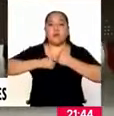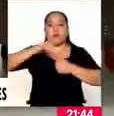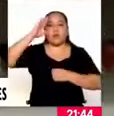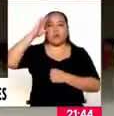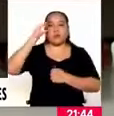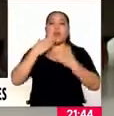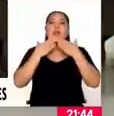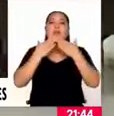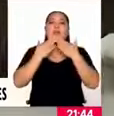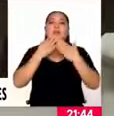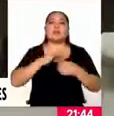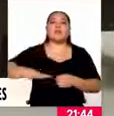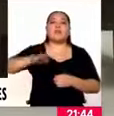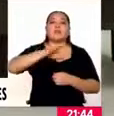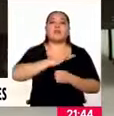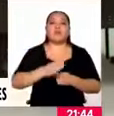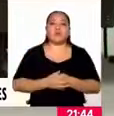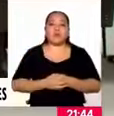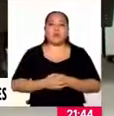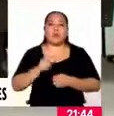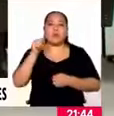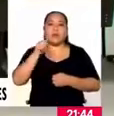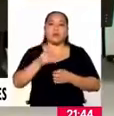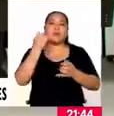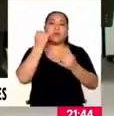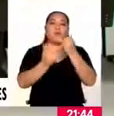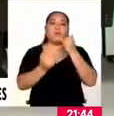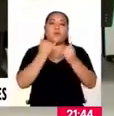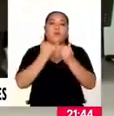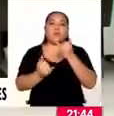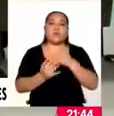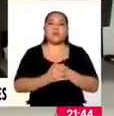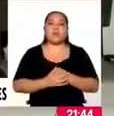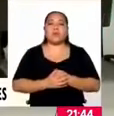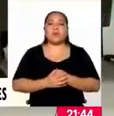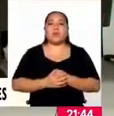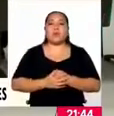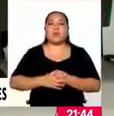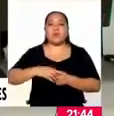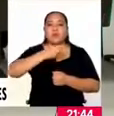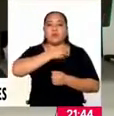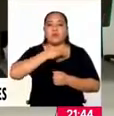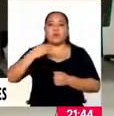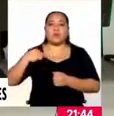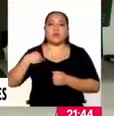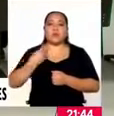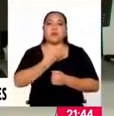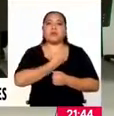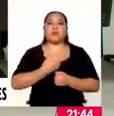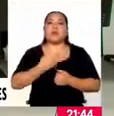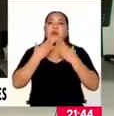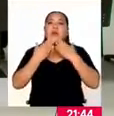ustedes. Señoras y señores, de esta manera se ha culminado el pronunciamiento de los ministros de Estado. Muchas gracias por su asistencia.